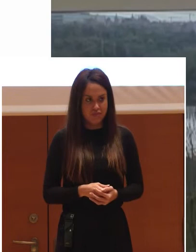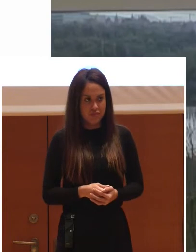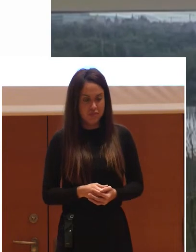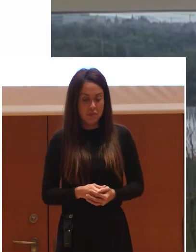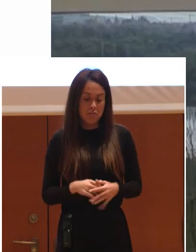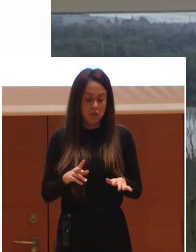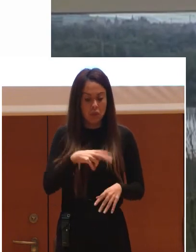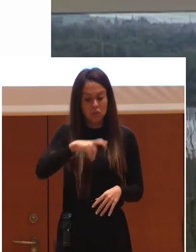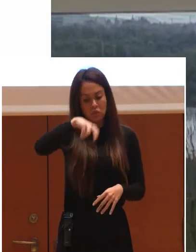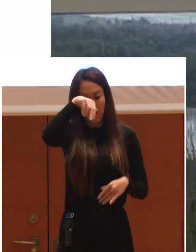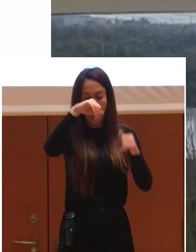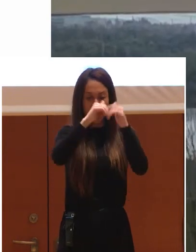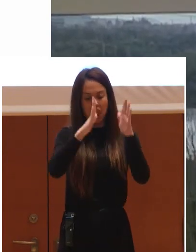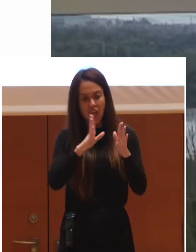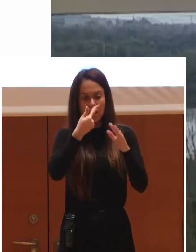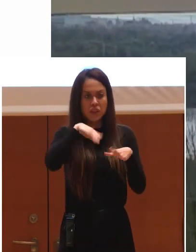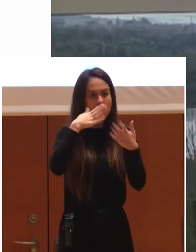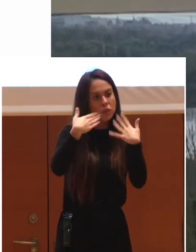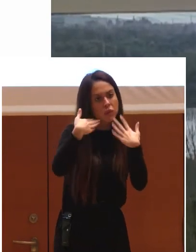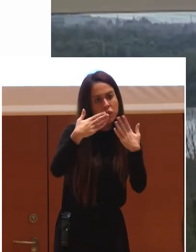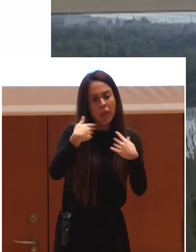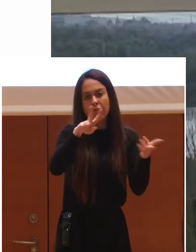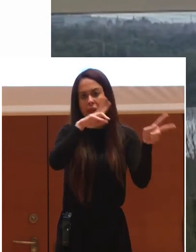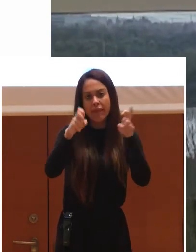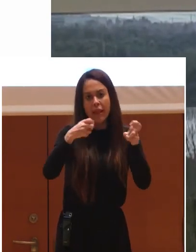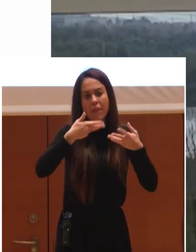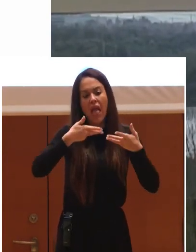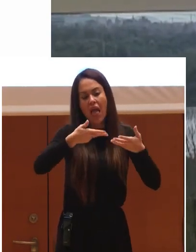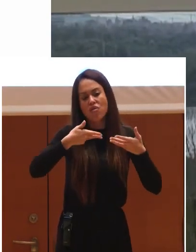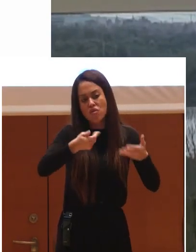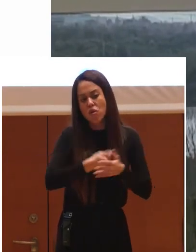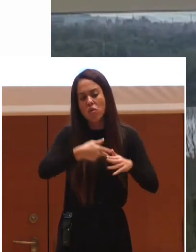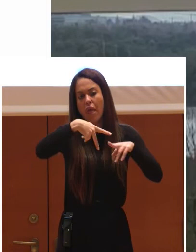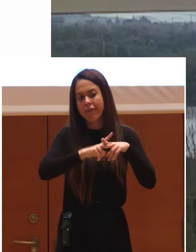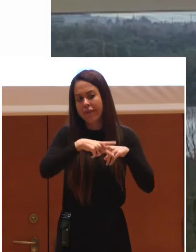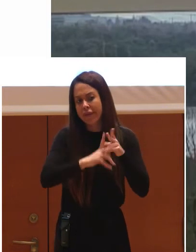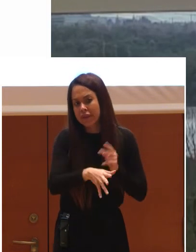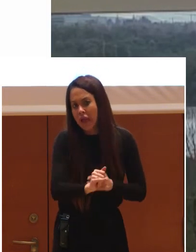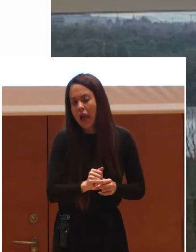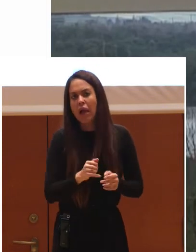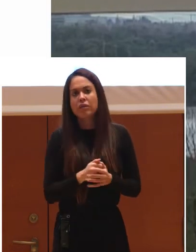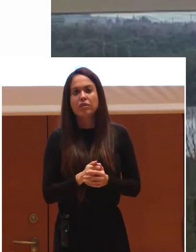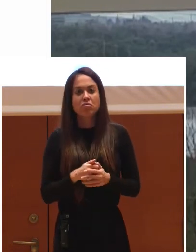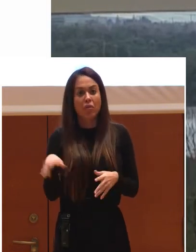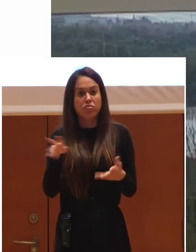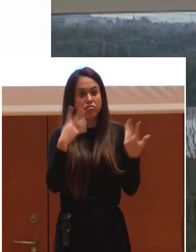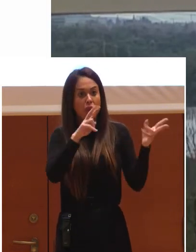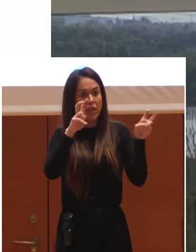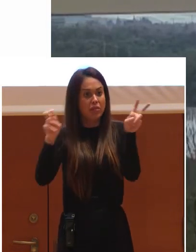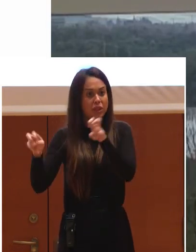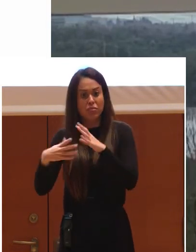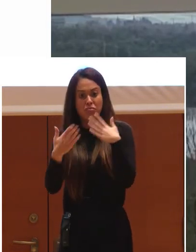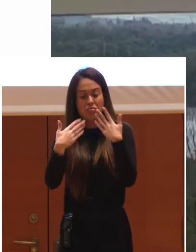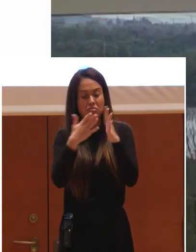venís pidiendo y que no venimos dando entonces subieron a casa estuvimos hablando de como no